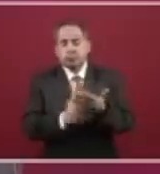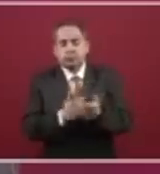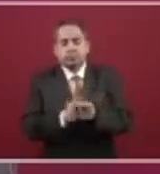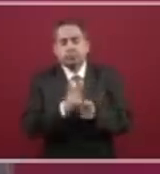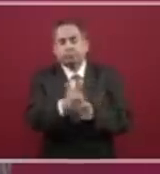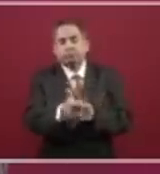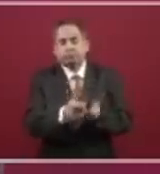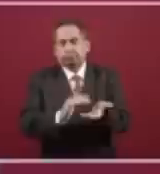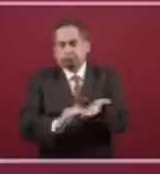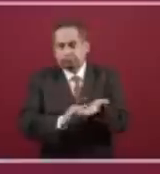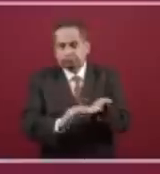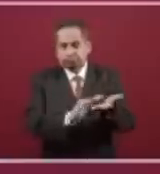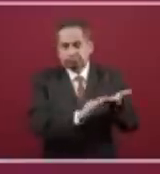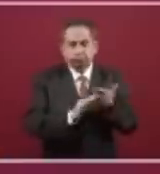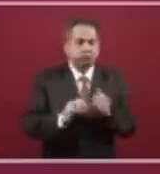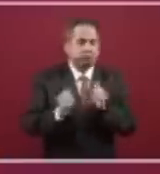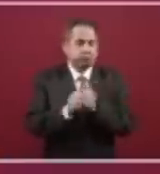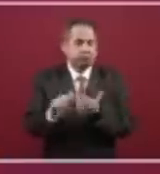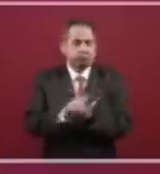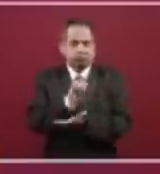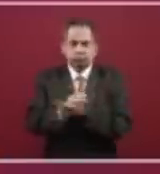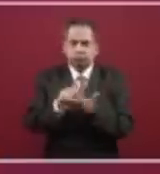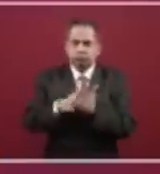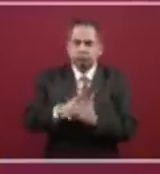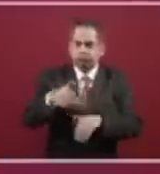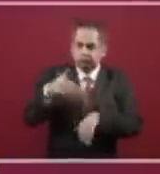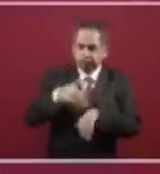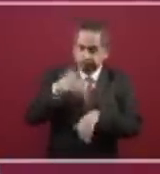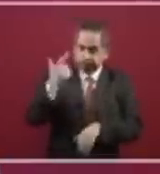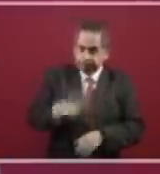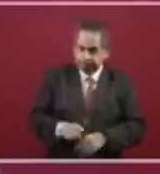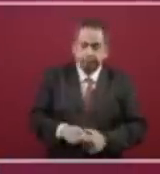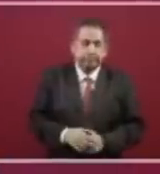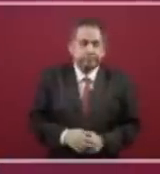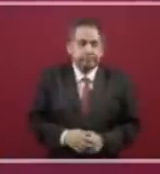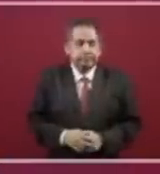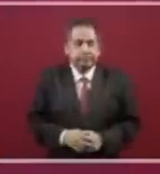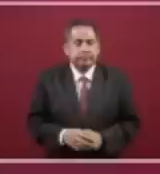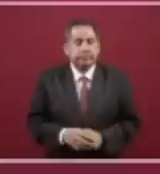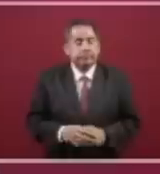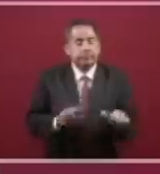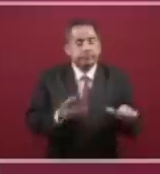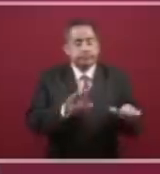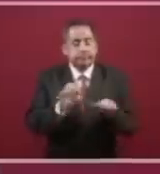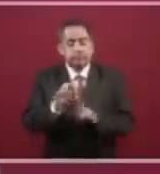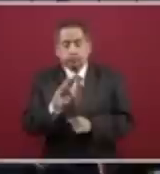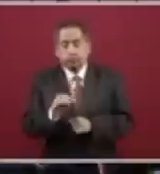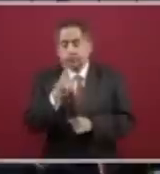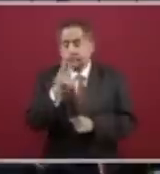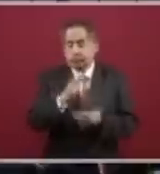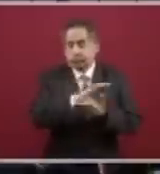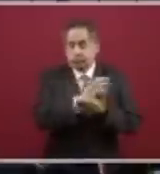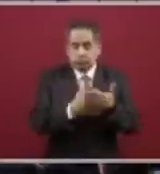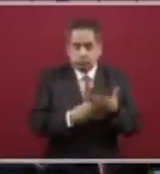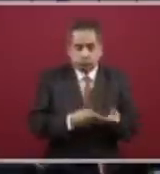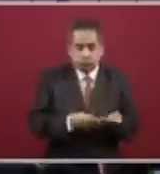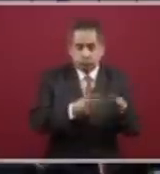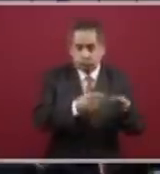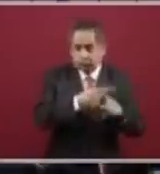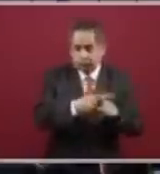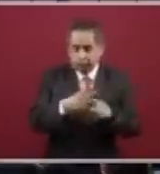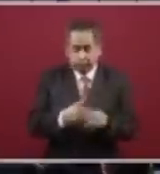respecto absoluto al estado de derecho de los 692 contratos hoy